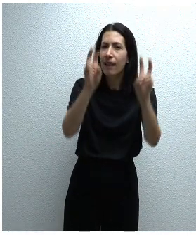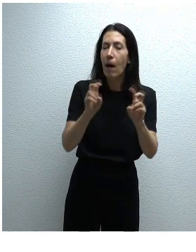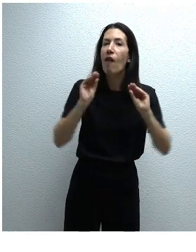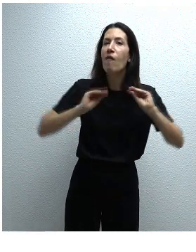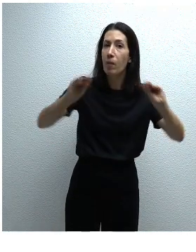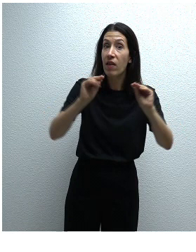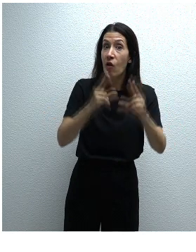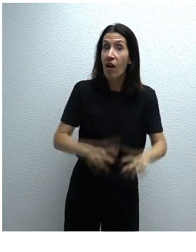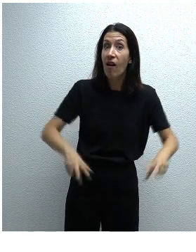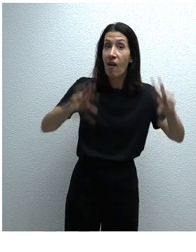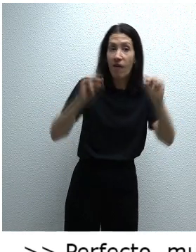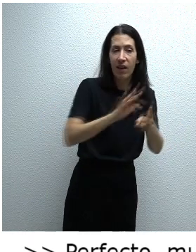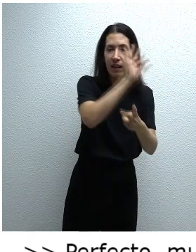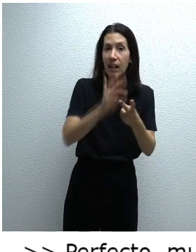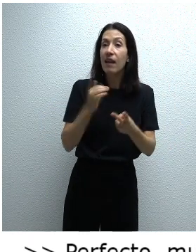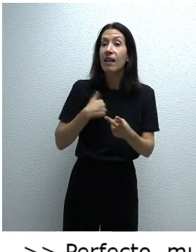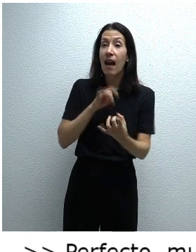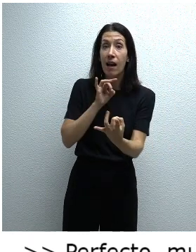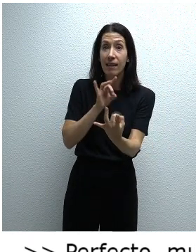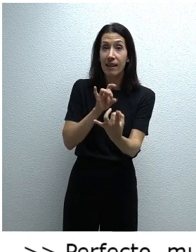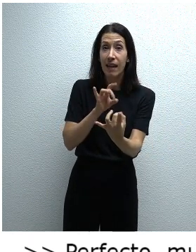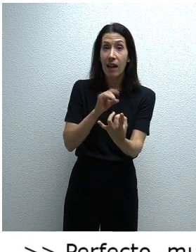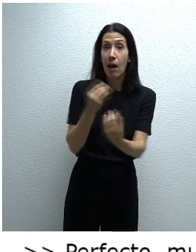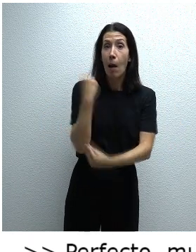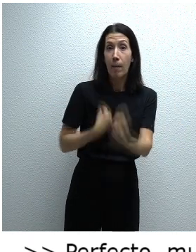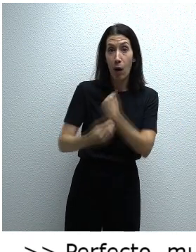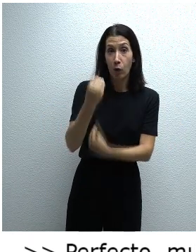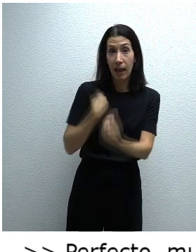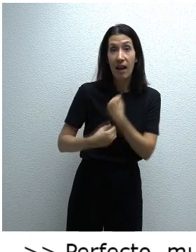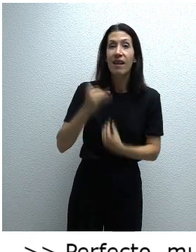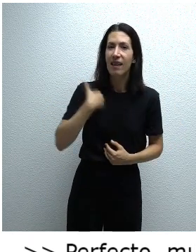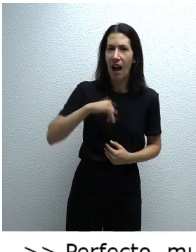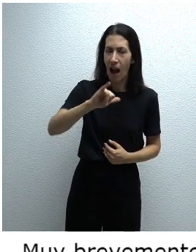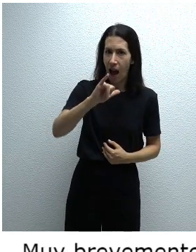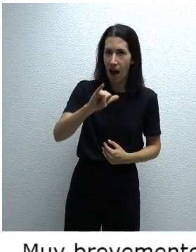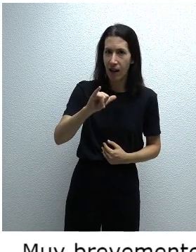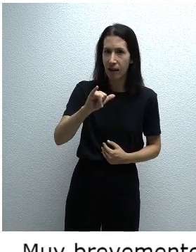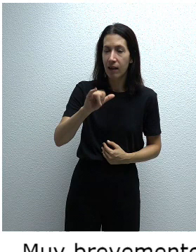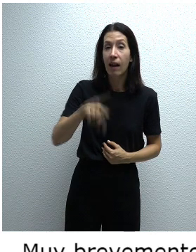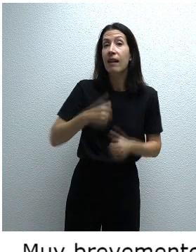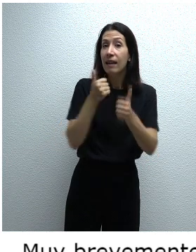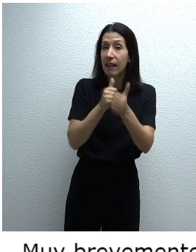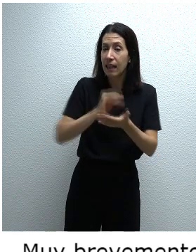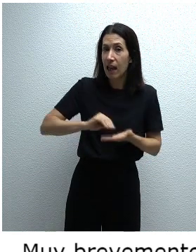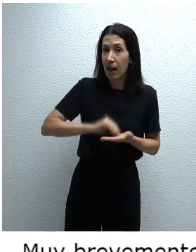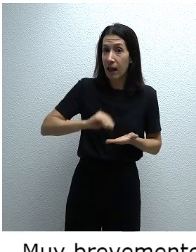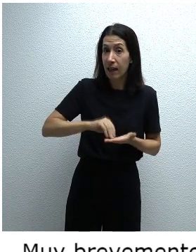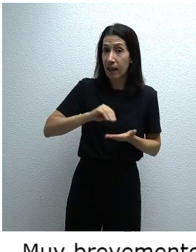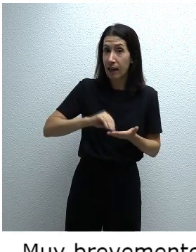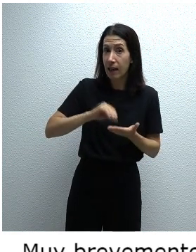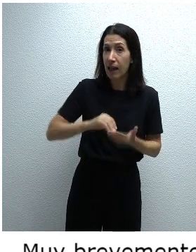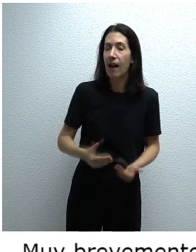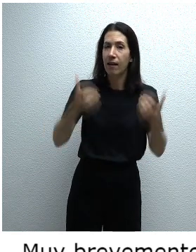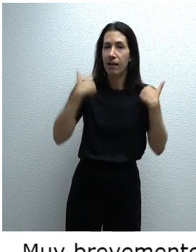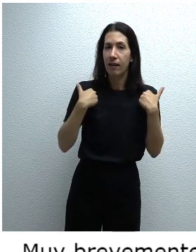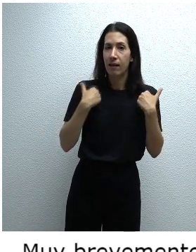formación y luego después ya a las preguntas del chat, que tenemos unas pocas ya clasificadas por parte de la Secretaría Técnica, representada en estos momentos